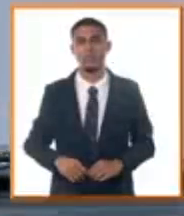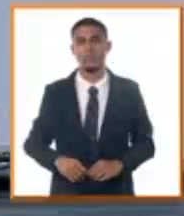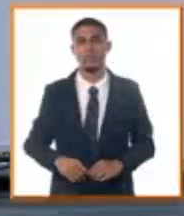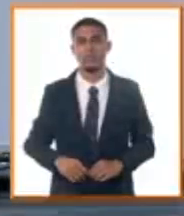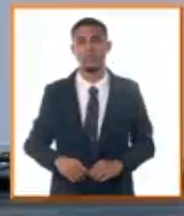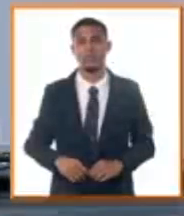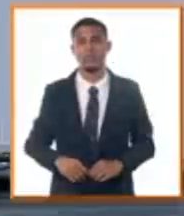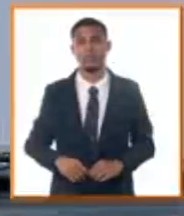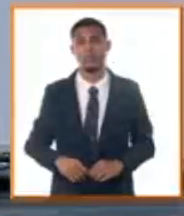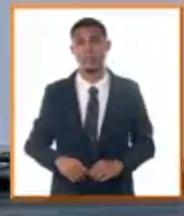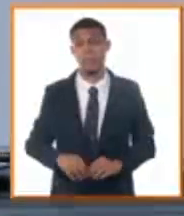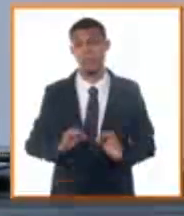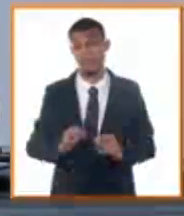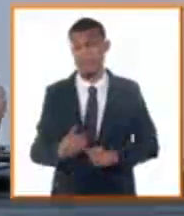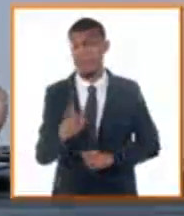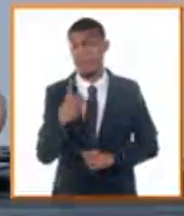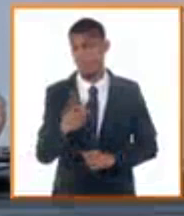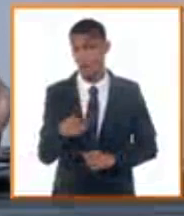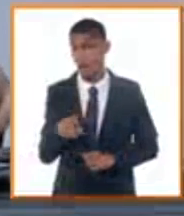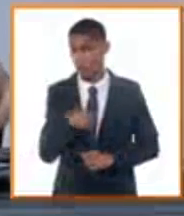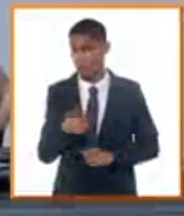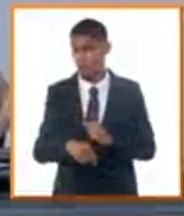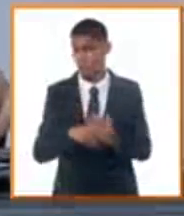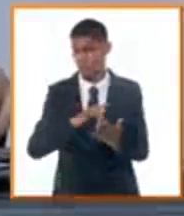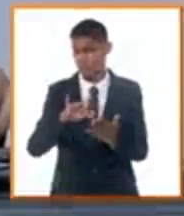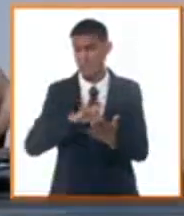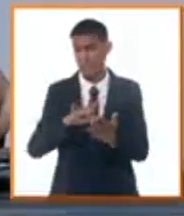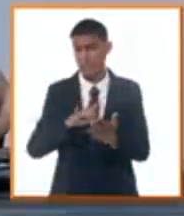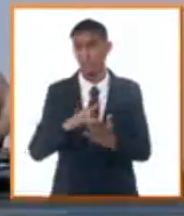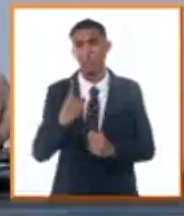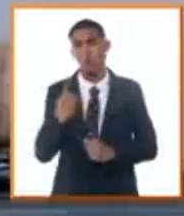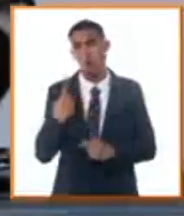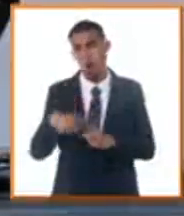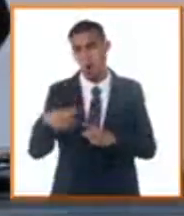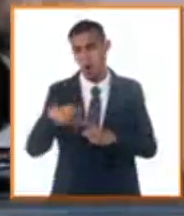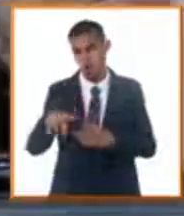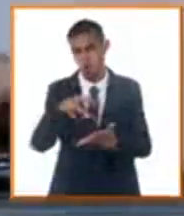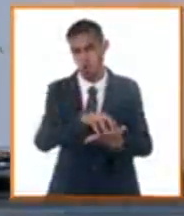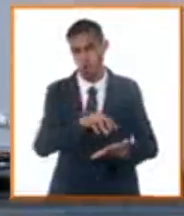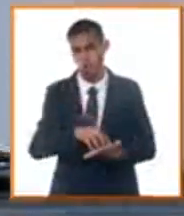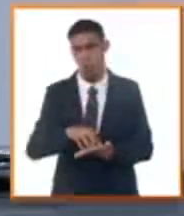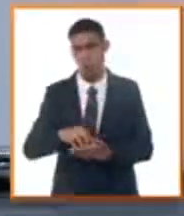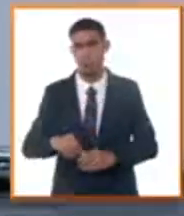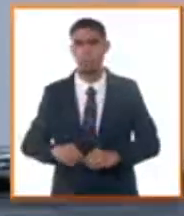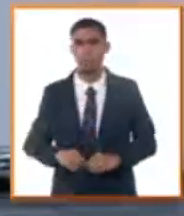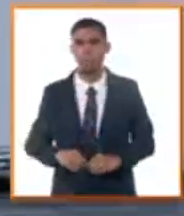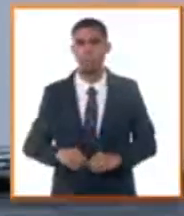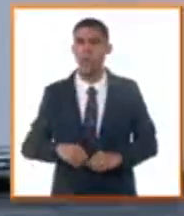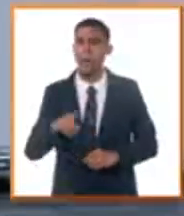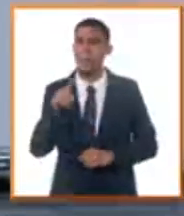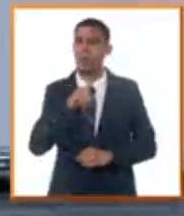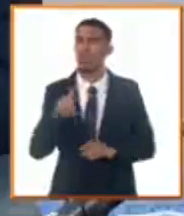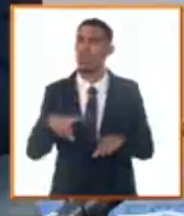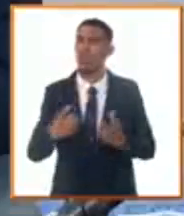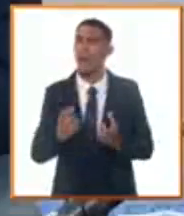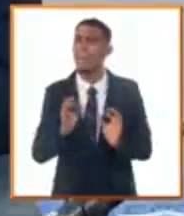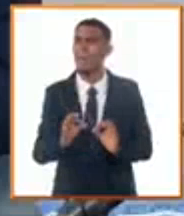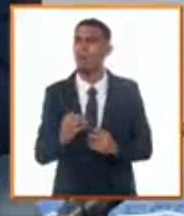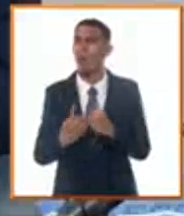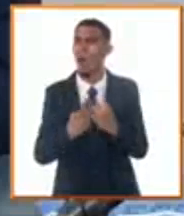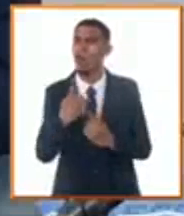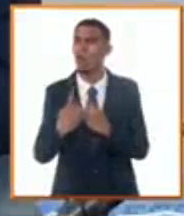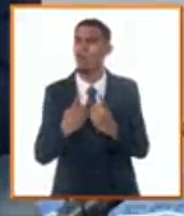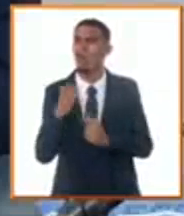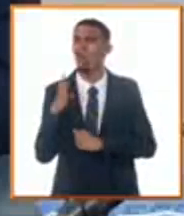Bueno, pues hace falta que El Cauto se multiplique muchas veces por todo el país. Ernesto, ¿cuáles serían entonces los desafíos más importantes